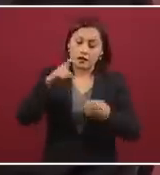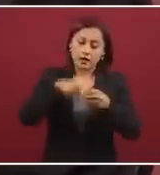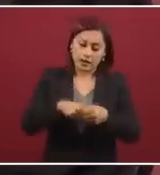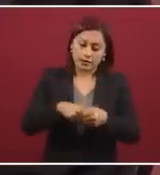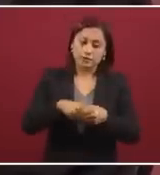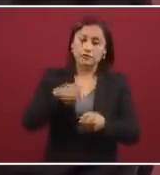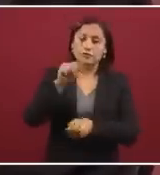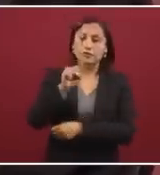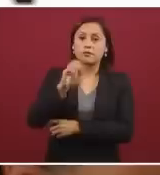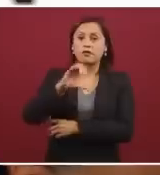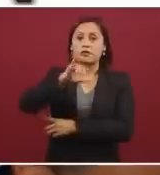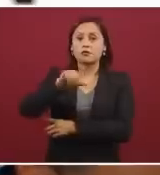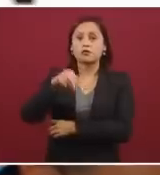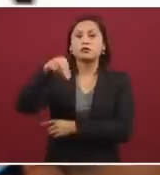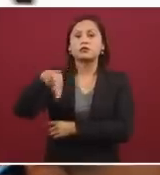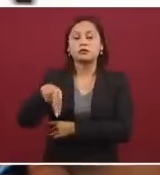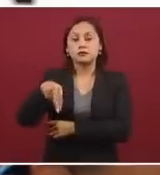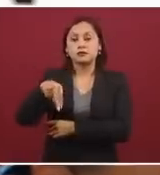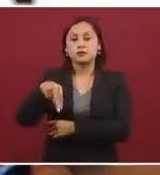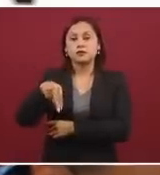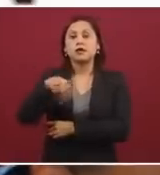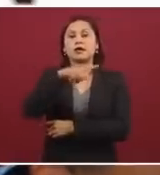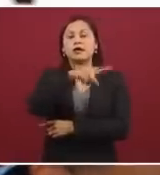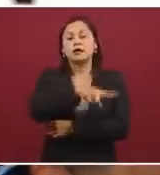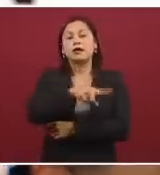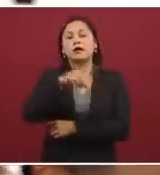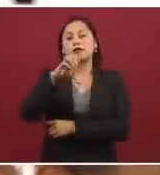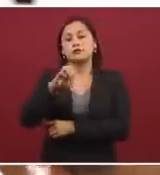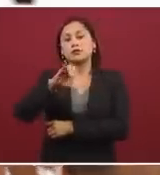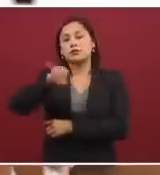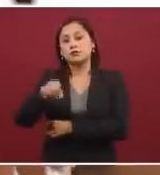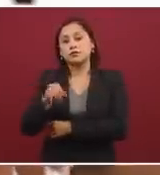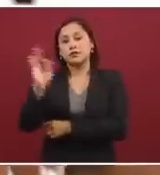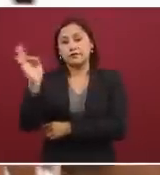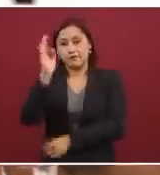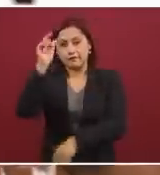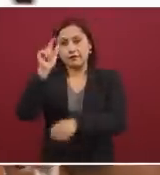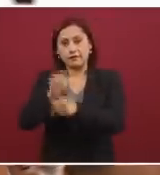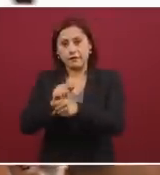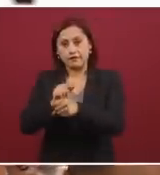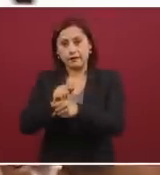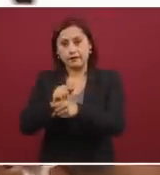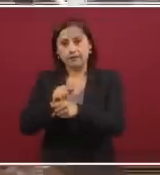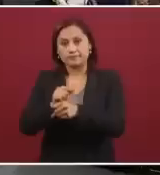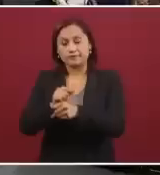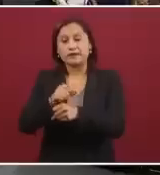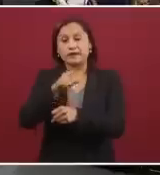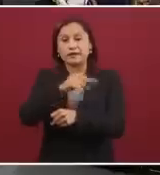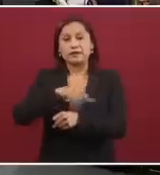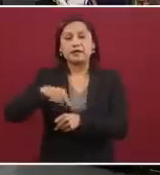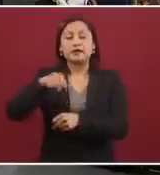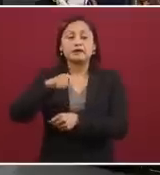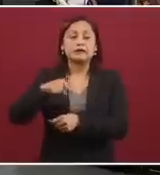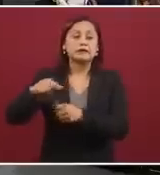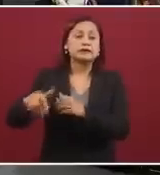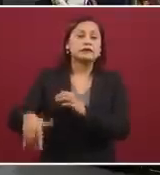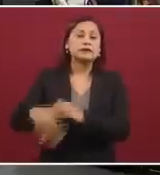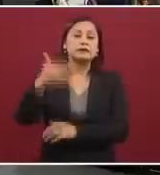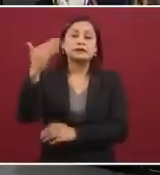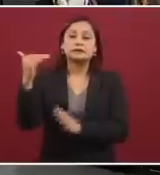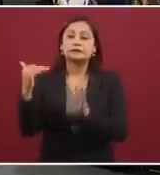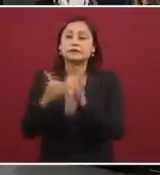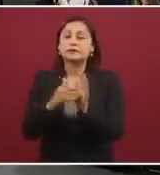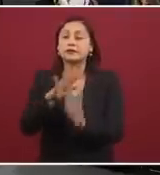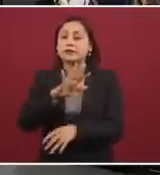y del consejo de la judicatura federal de más de 15 mil 500 millones de pesos en 12